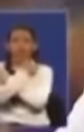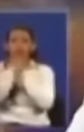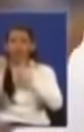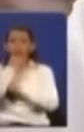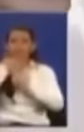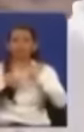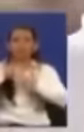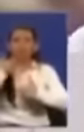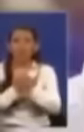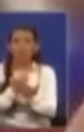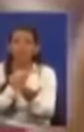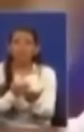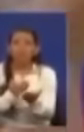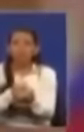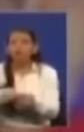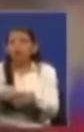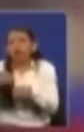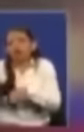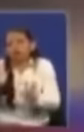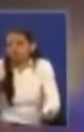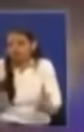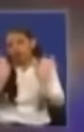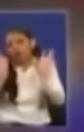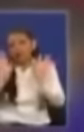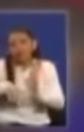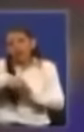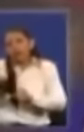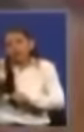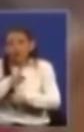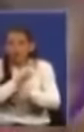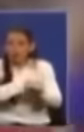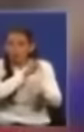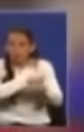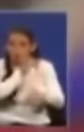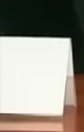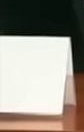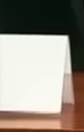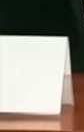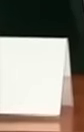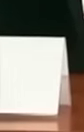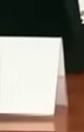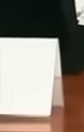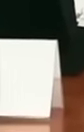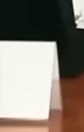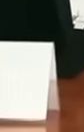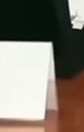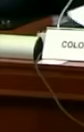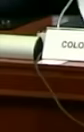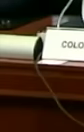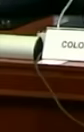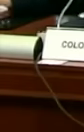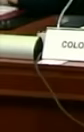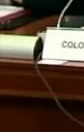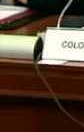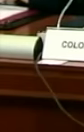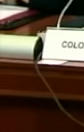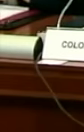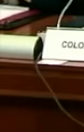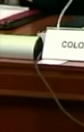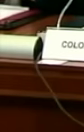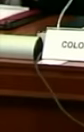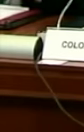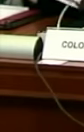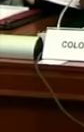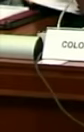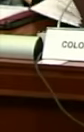adoptó el gobierno del presidente Rafael Correa para estabilizar la economía nacional se destacan concretar acuerdos comerciales internacionales,